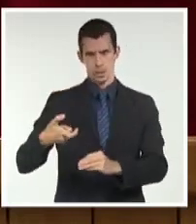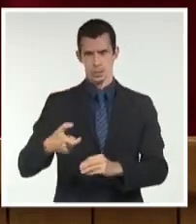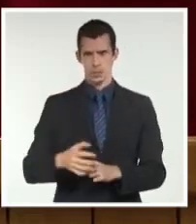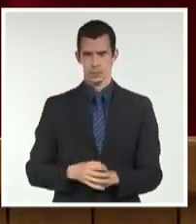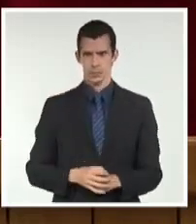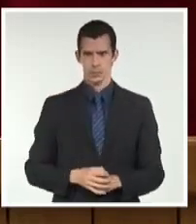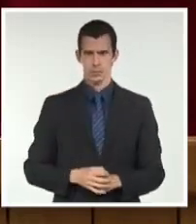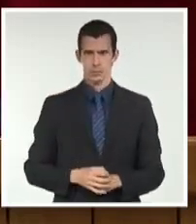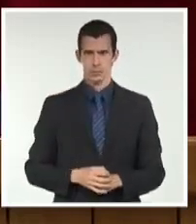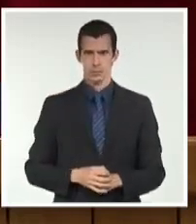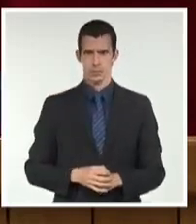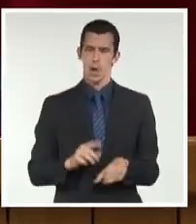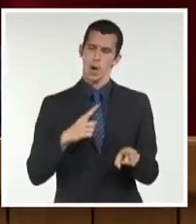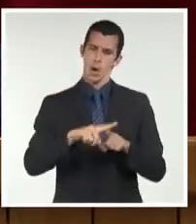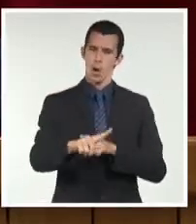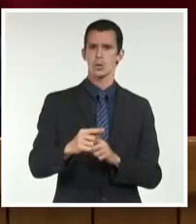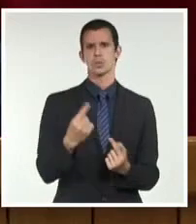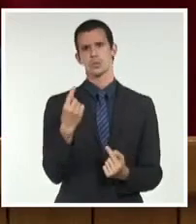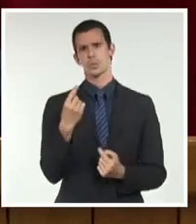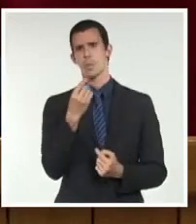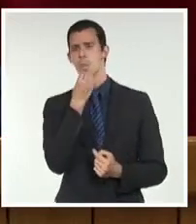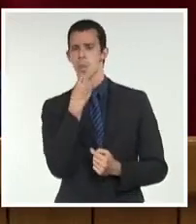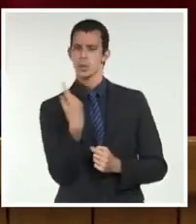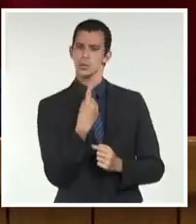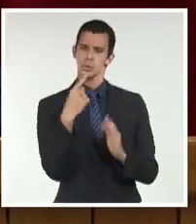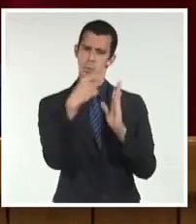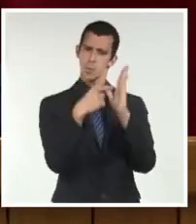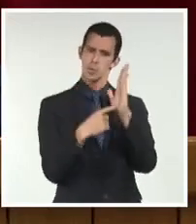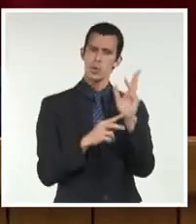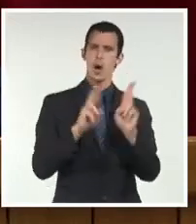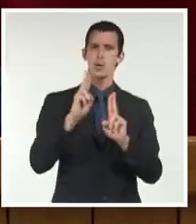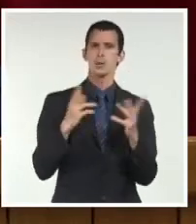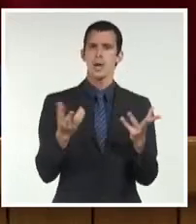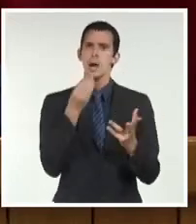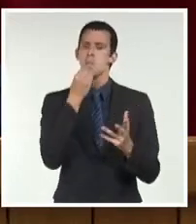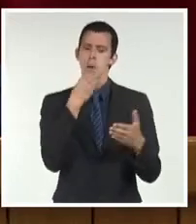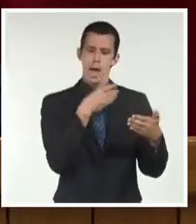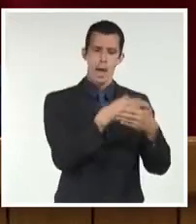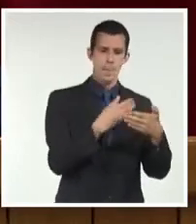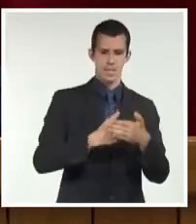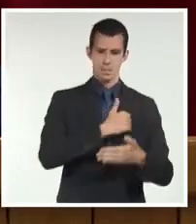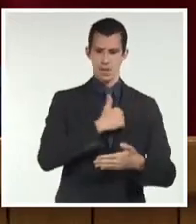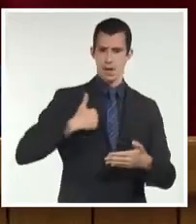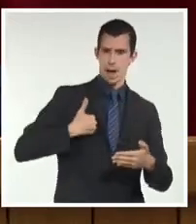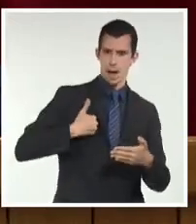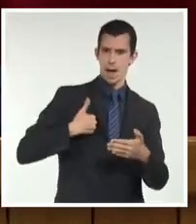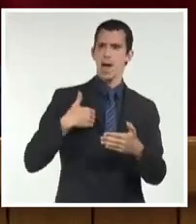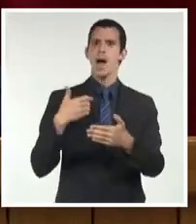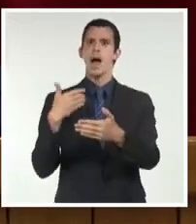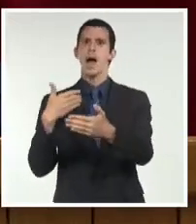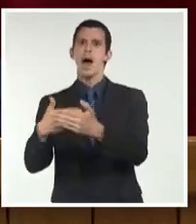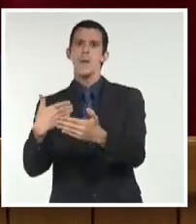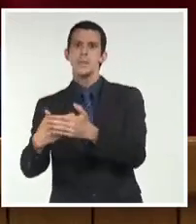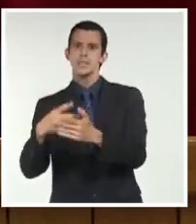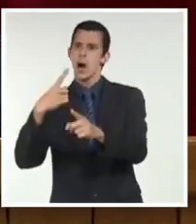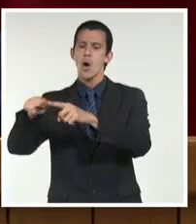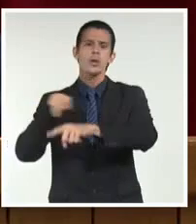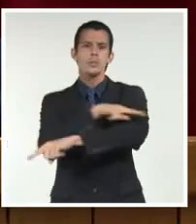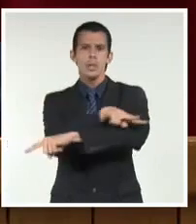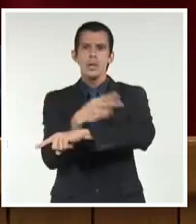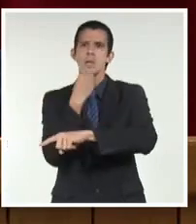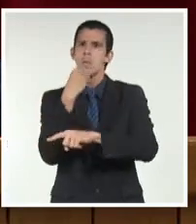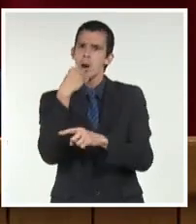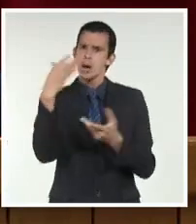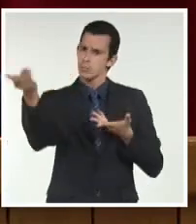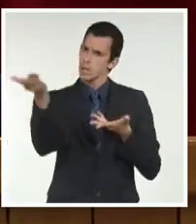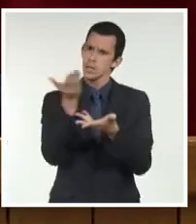privadas en negocios mixtos con entidades estatales e inversión extranjera y flexibilizar las importaciones con carácter